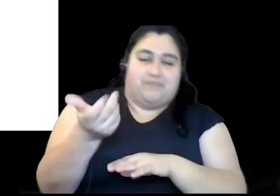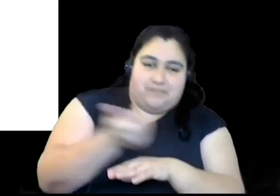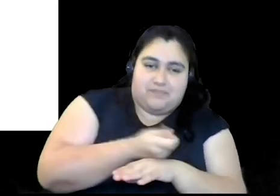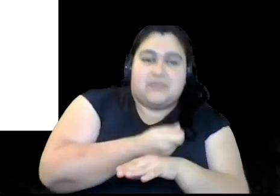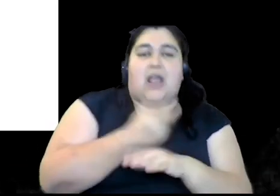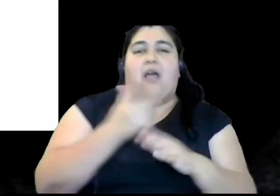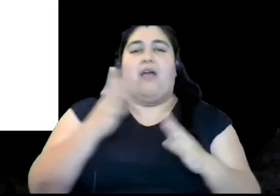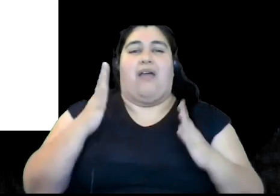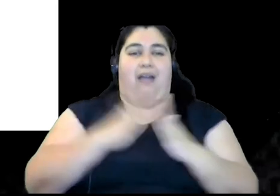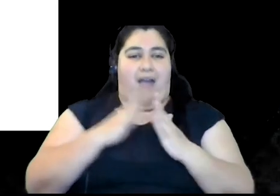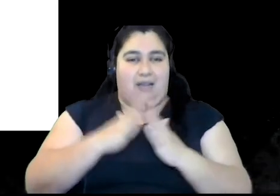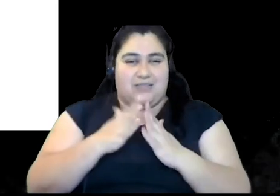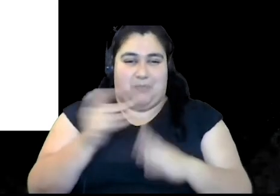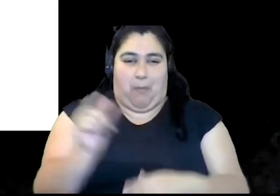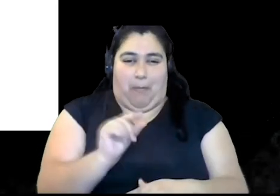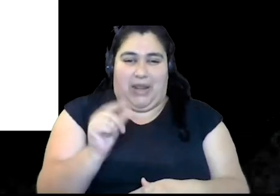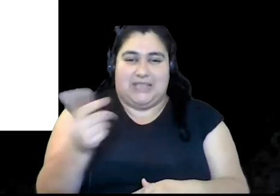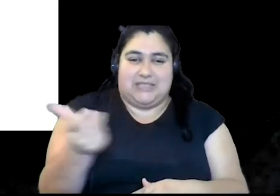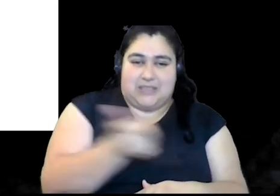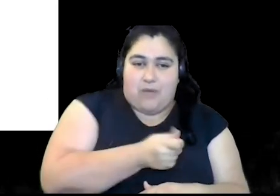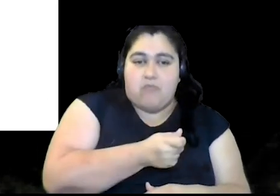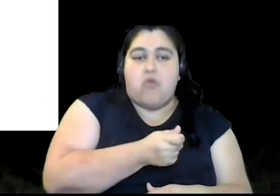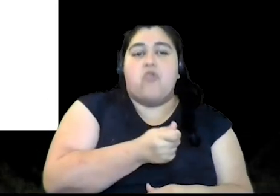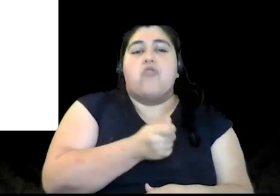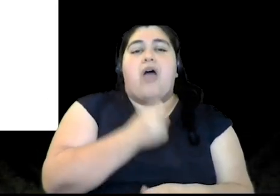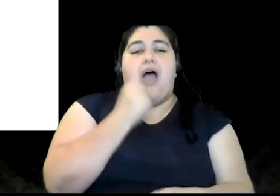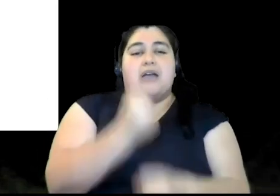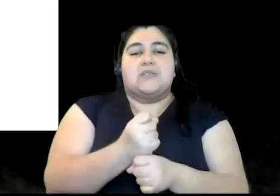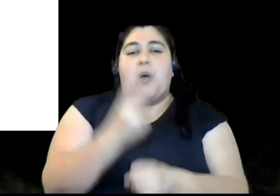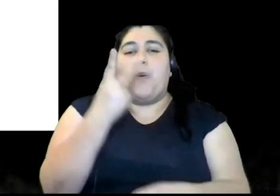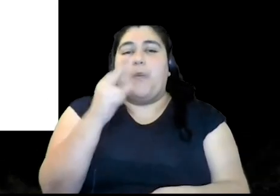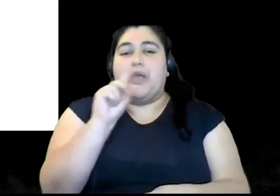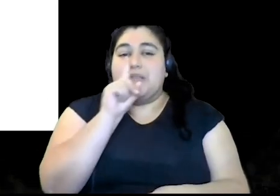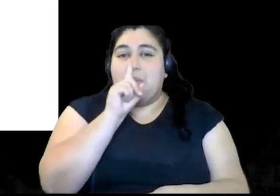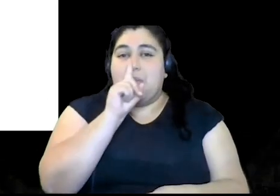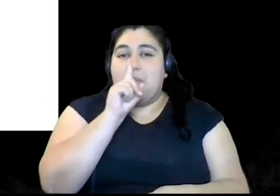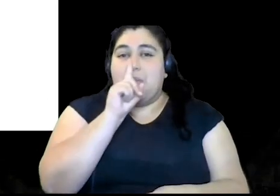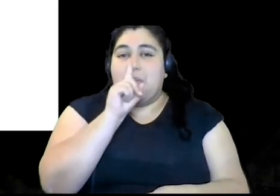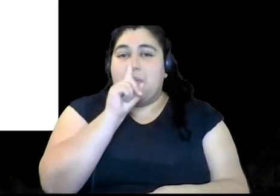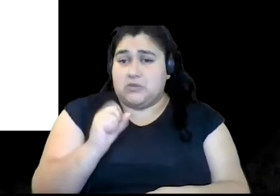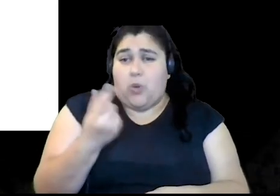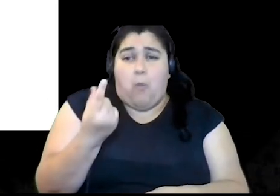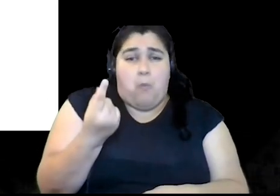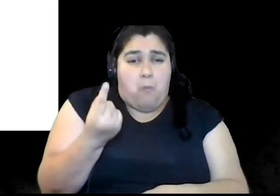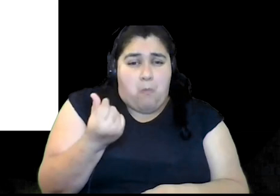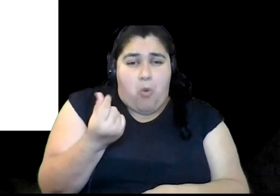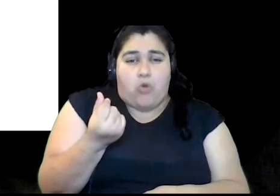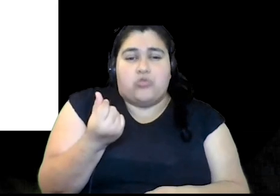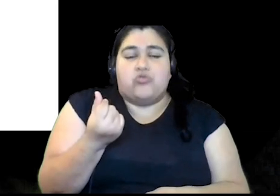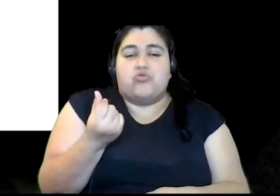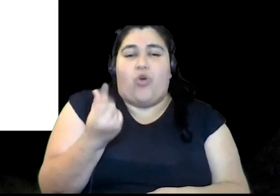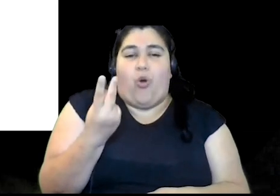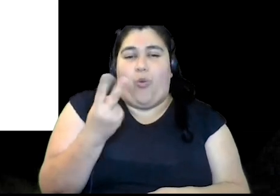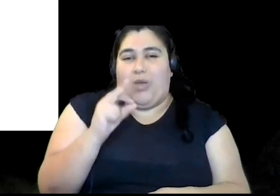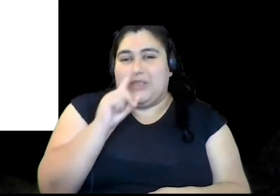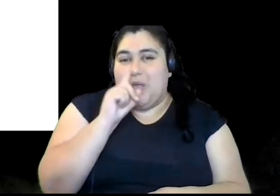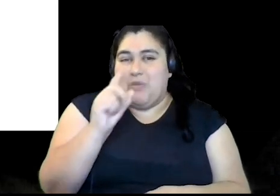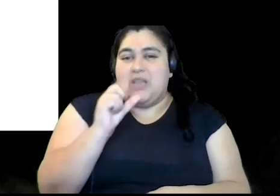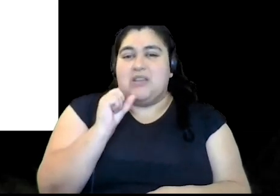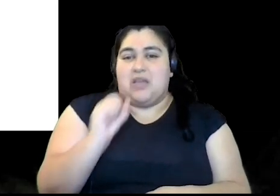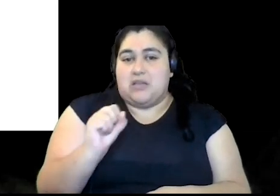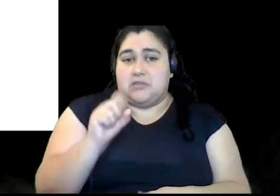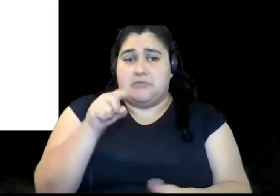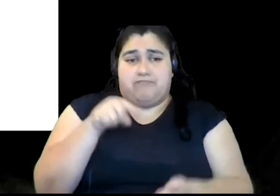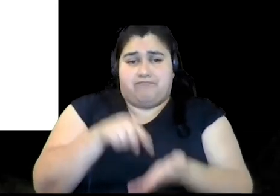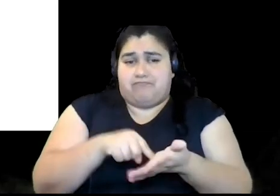podrá deducir hasta la suma de 20.000 pesos, una cifra que ni siquiera quedó alcanzada por